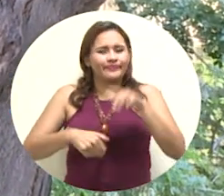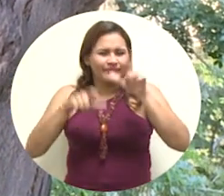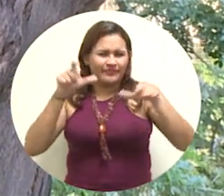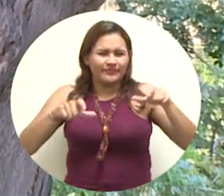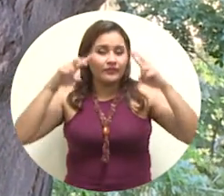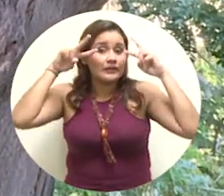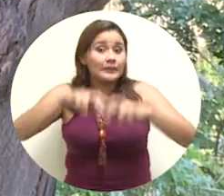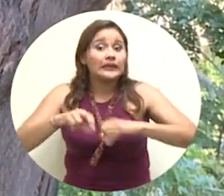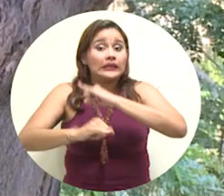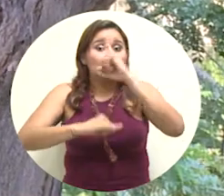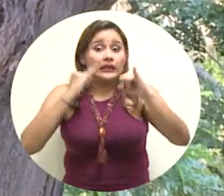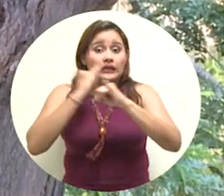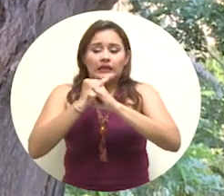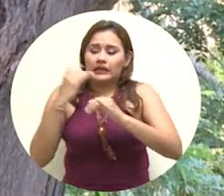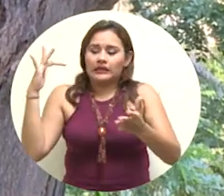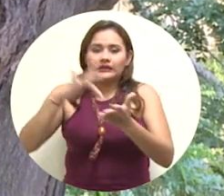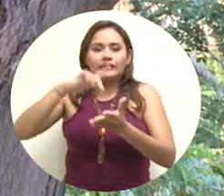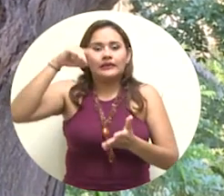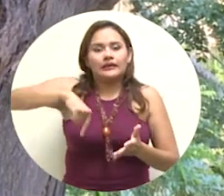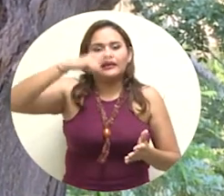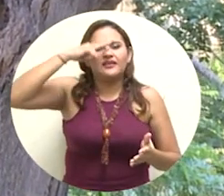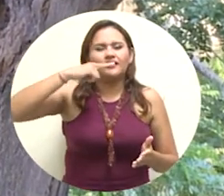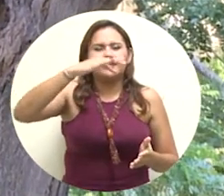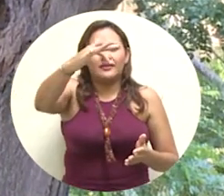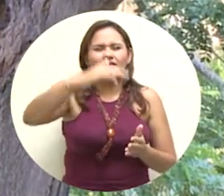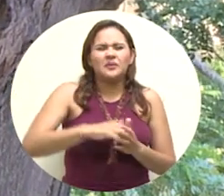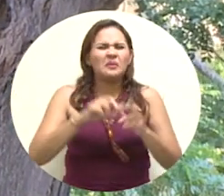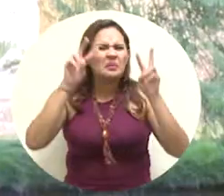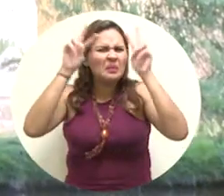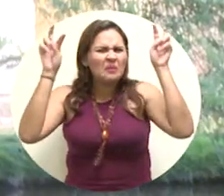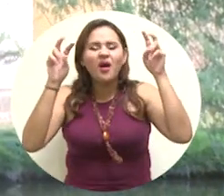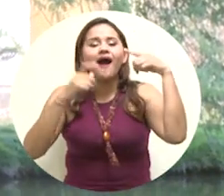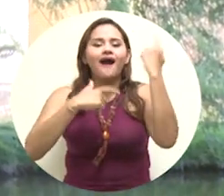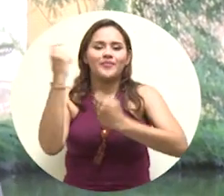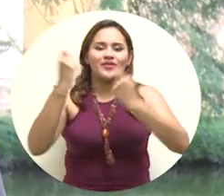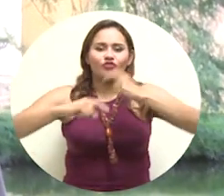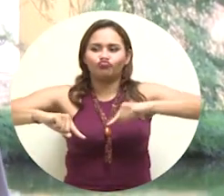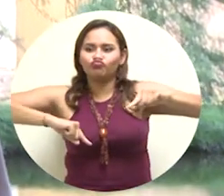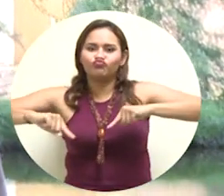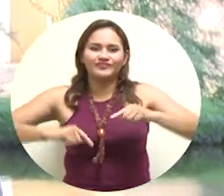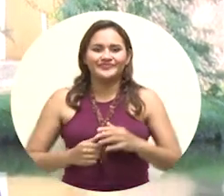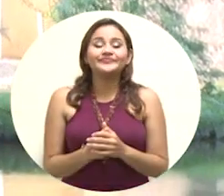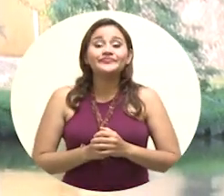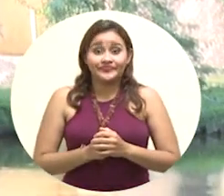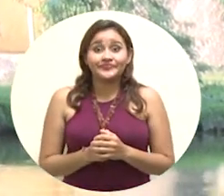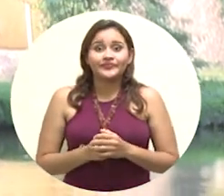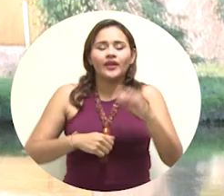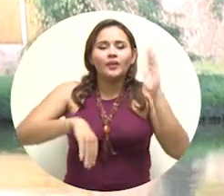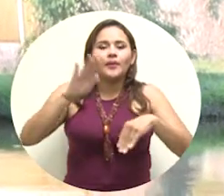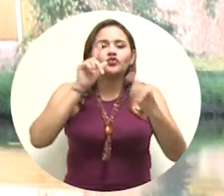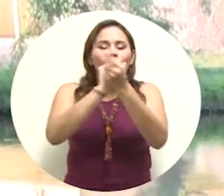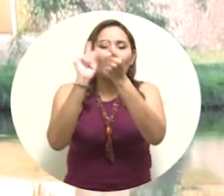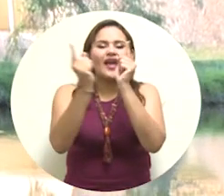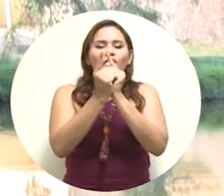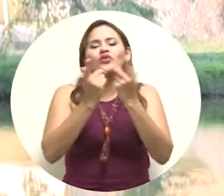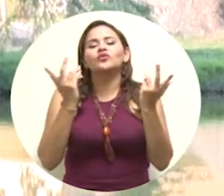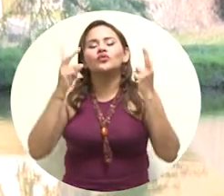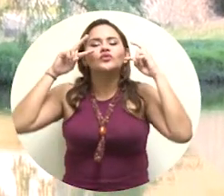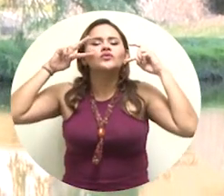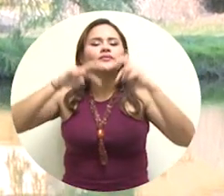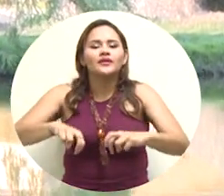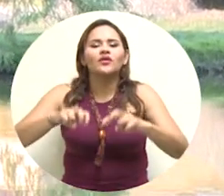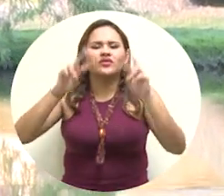Investigadores internacionales se reunieron en Santa Marta para hablar de administración. Esto mediante el 9º Encuentro Internacional de Investigadores